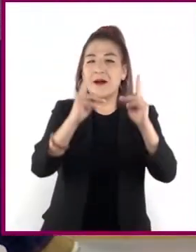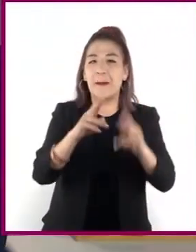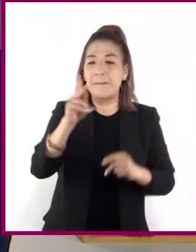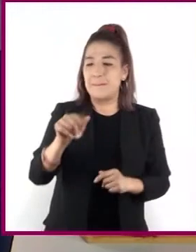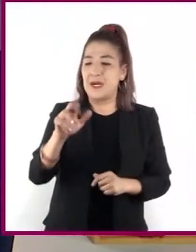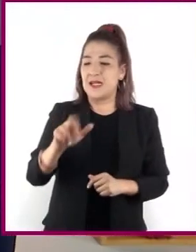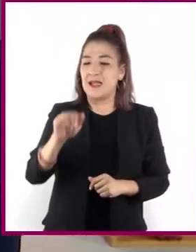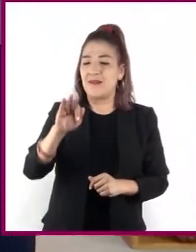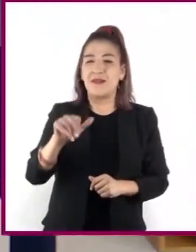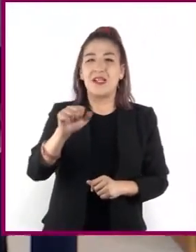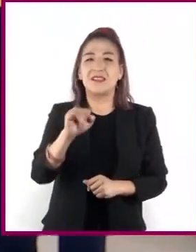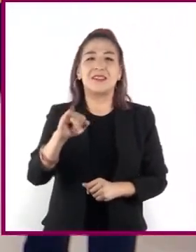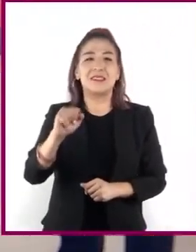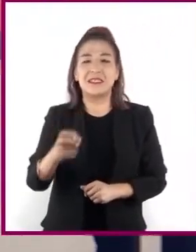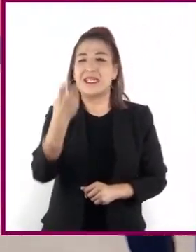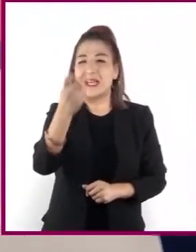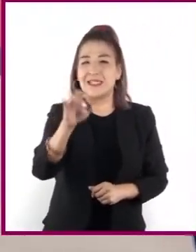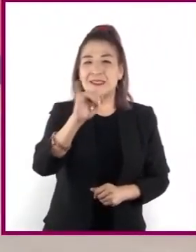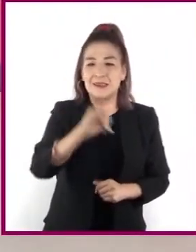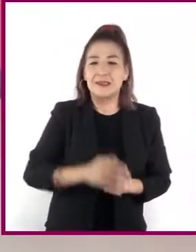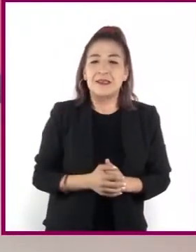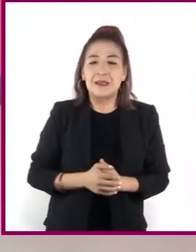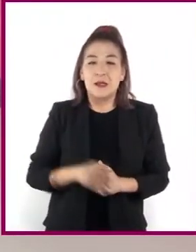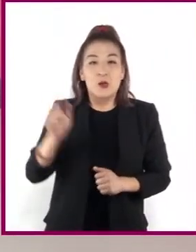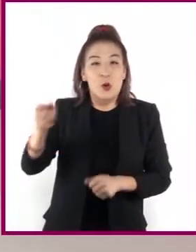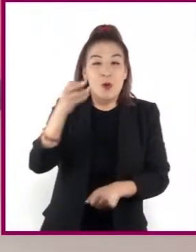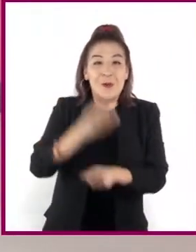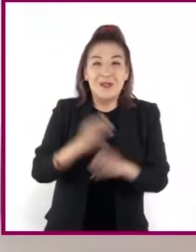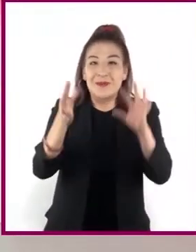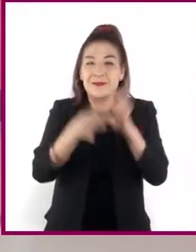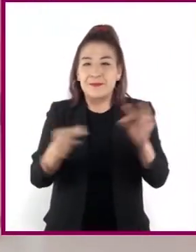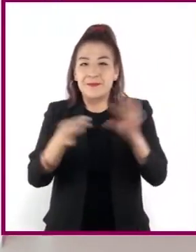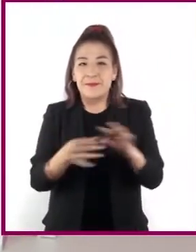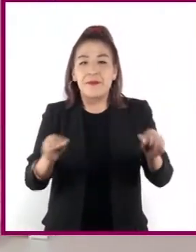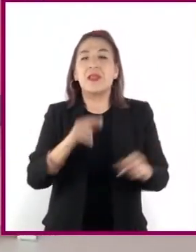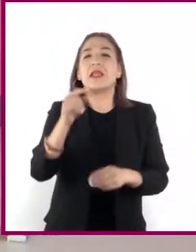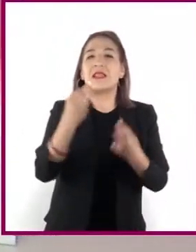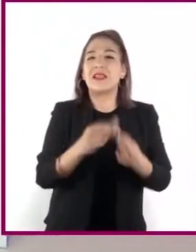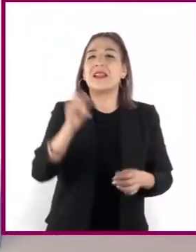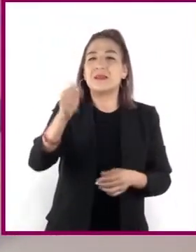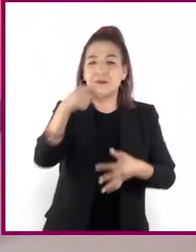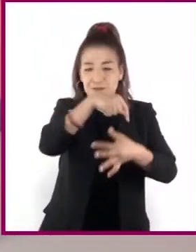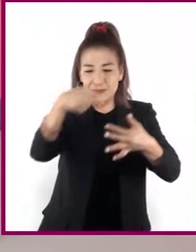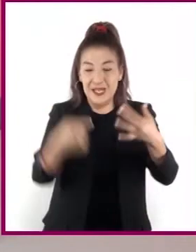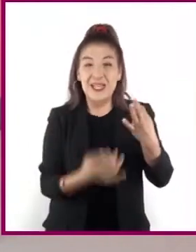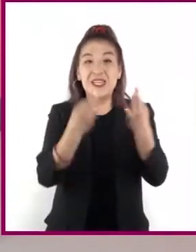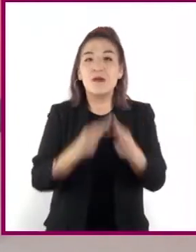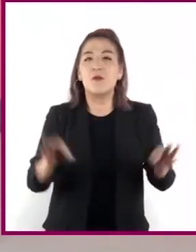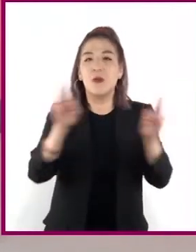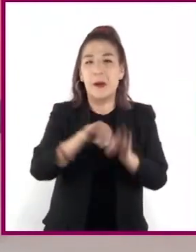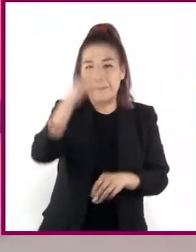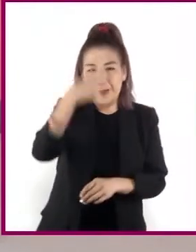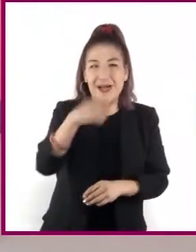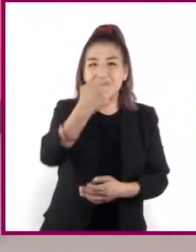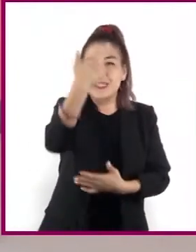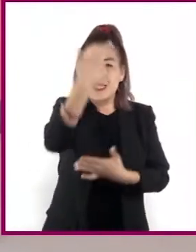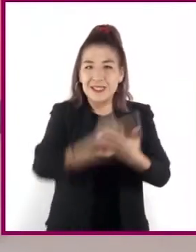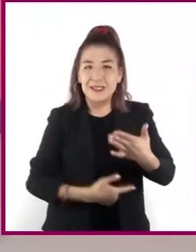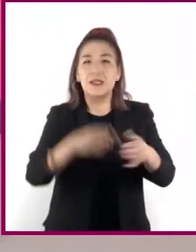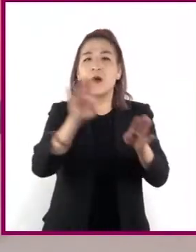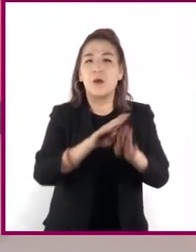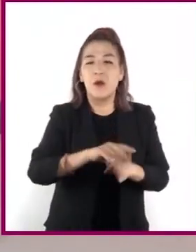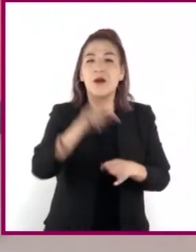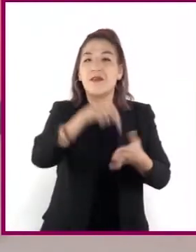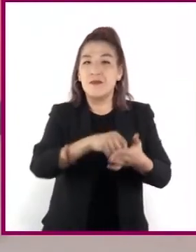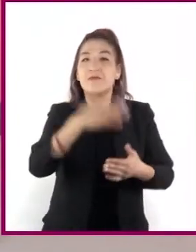parafraseo. Exactamente. Acabas de mencionar indicadores importantes para nuestra lista de cotejo y autoevaluación